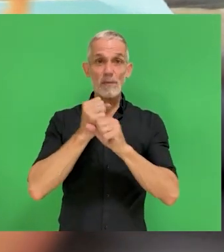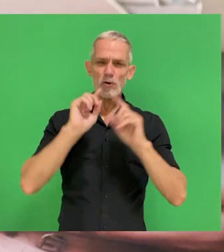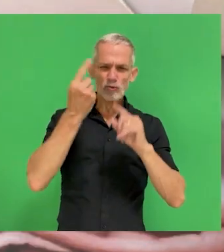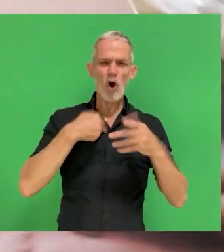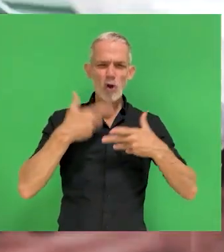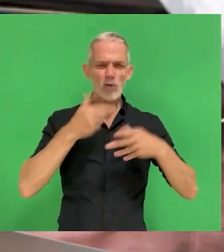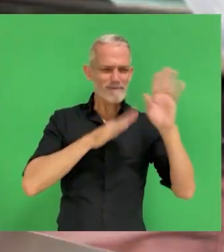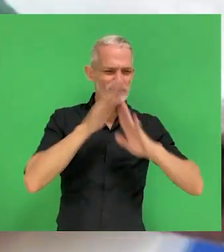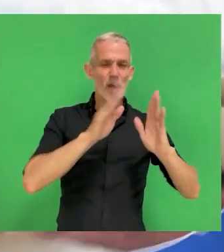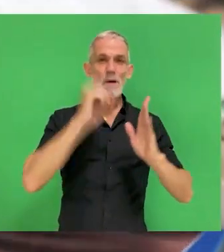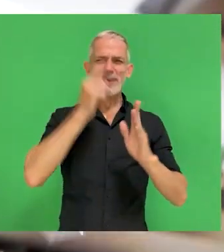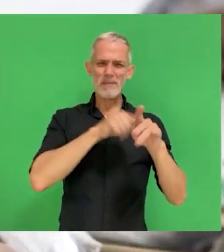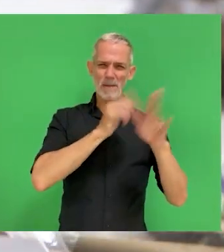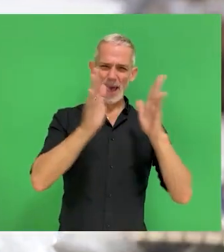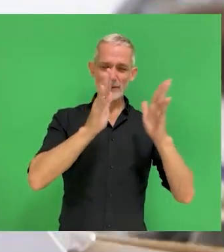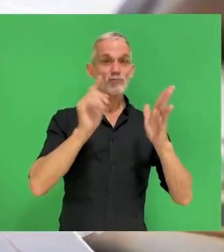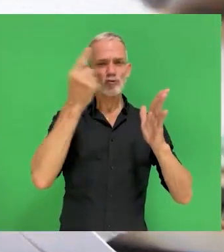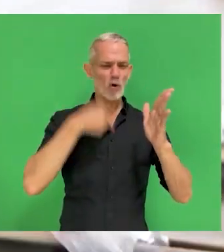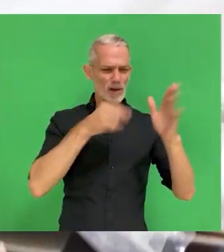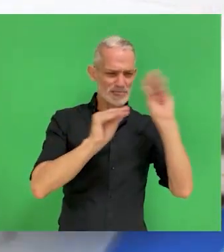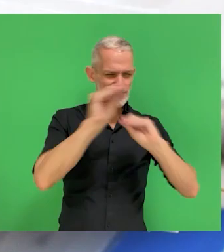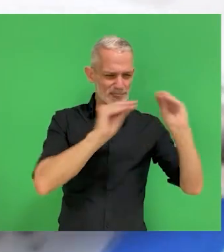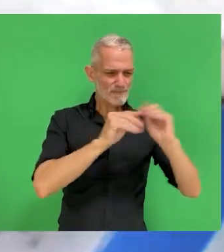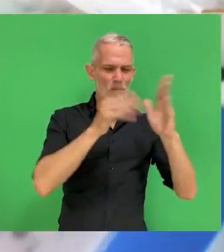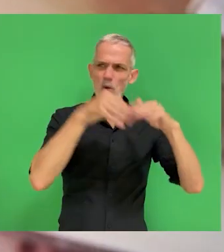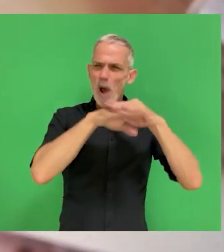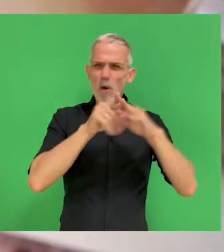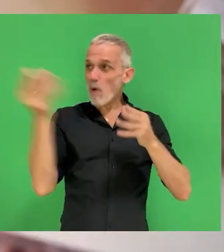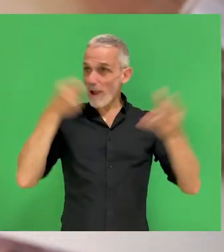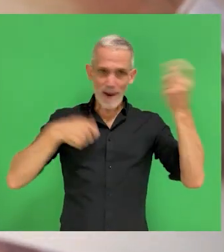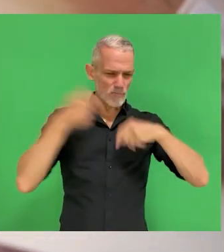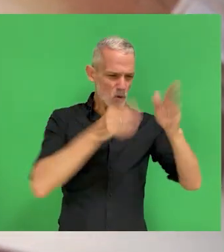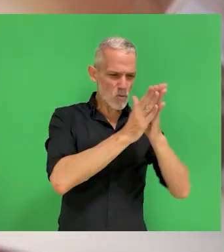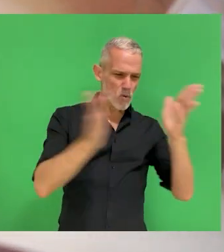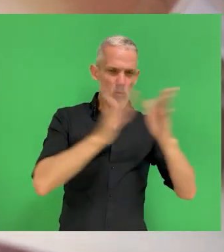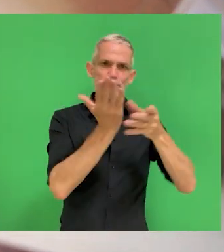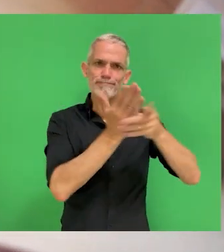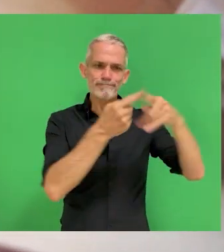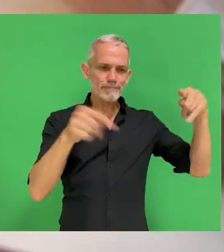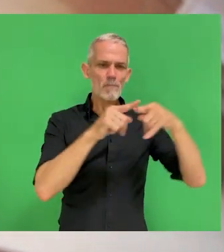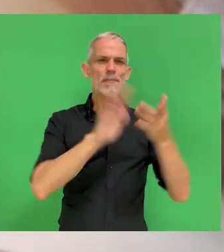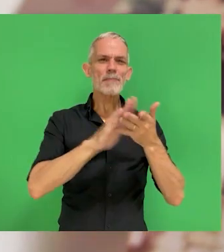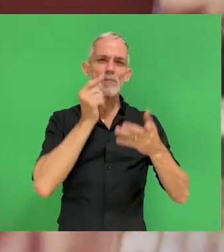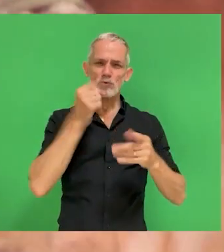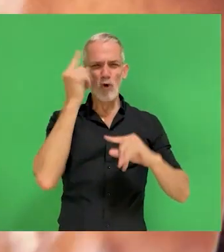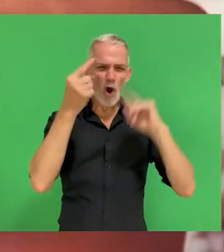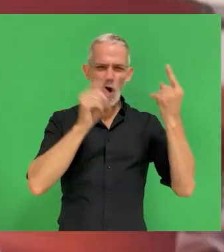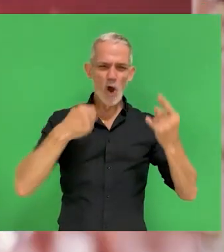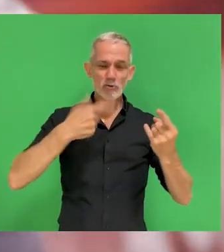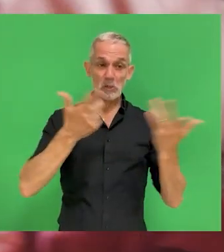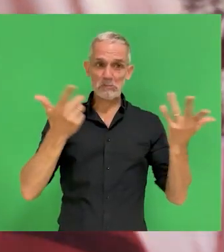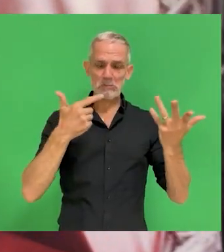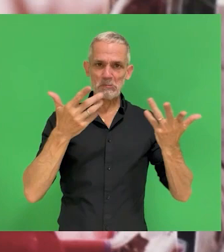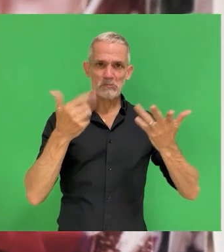solitario, la primera parte. La fase acumulativa, digamos, fue muy solitaria.